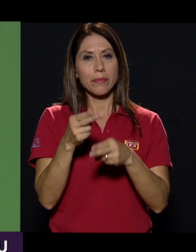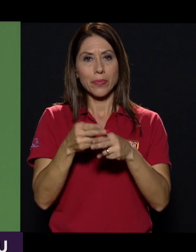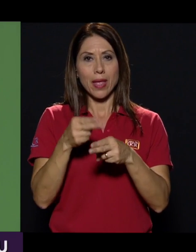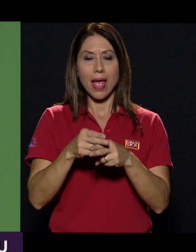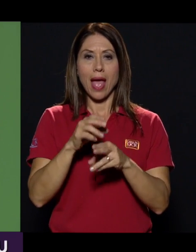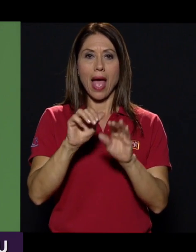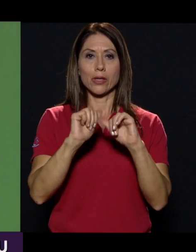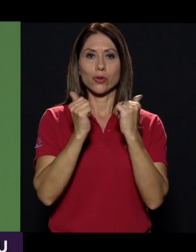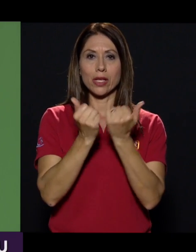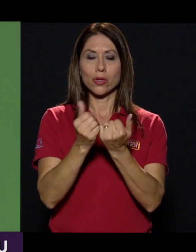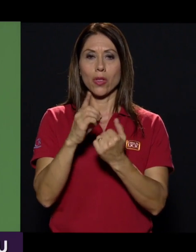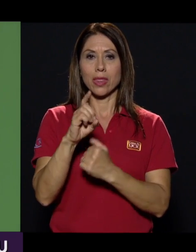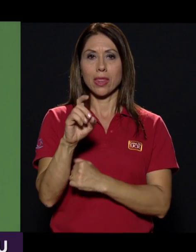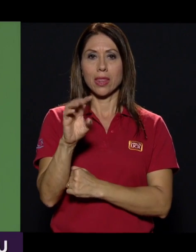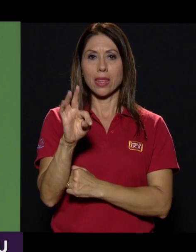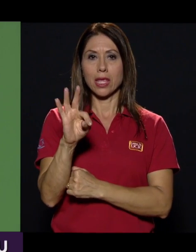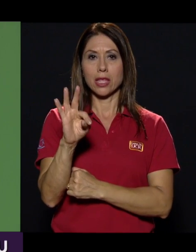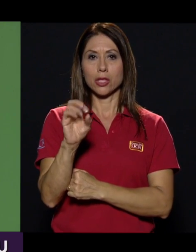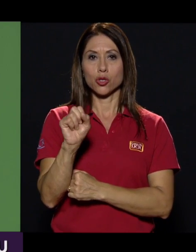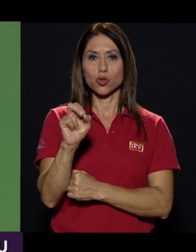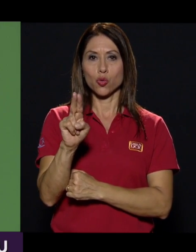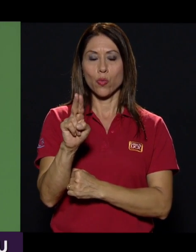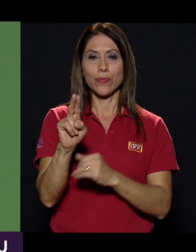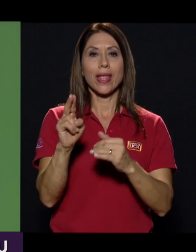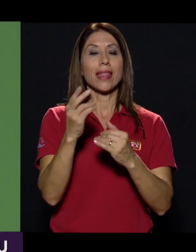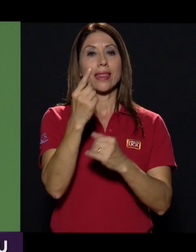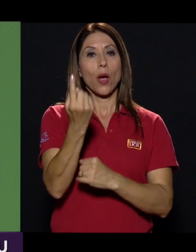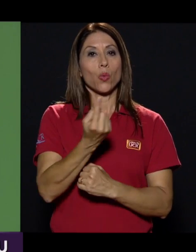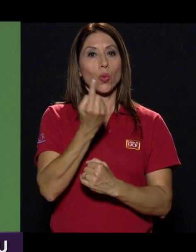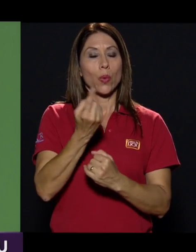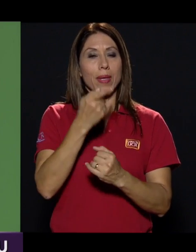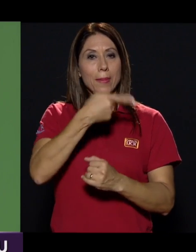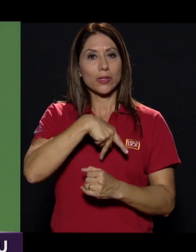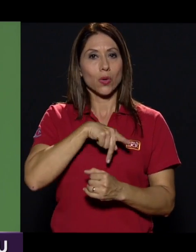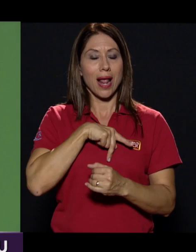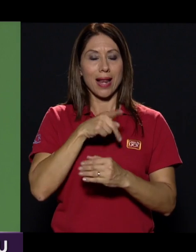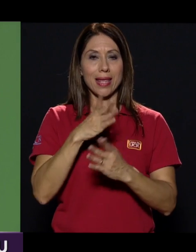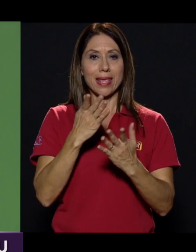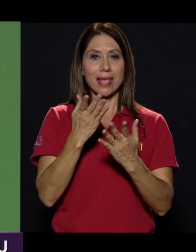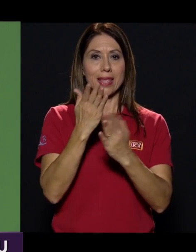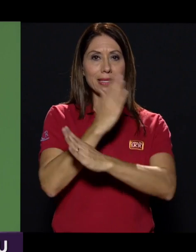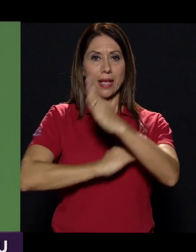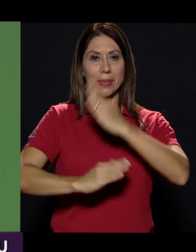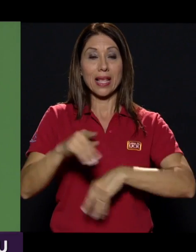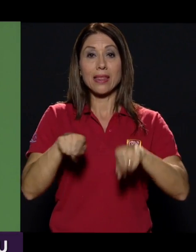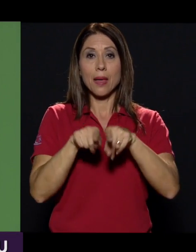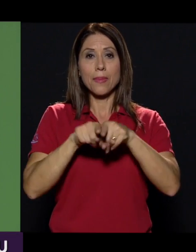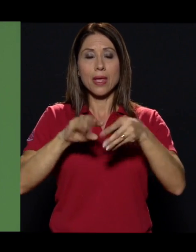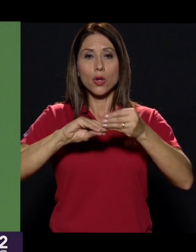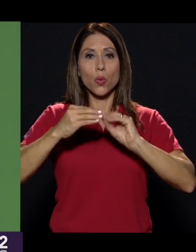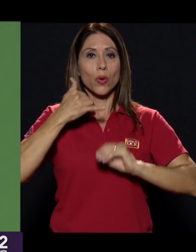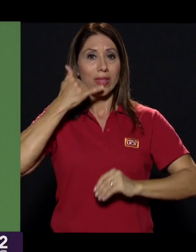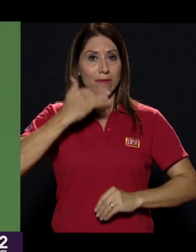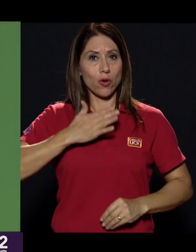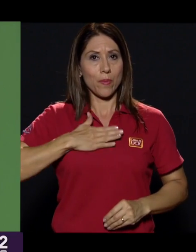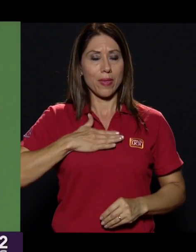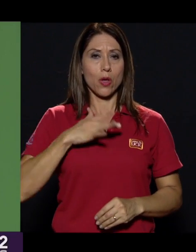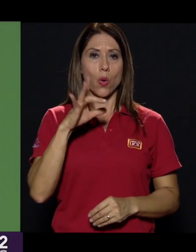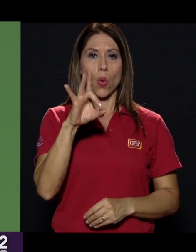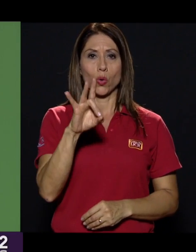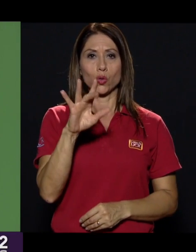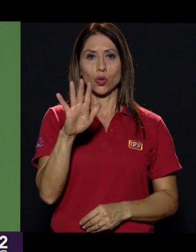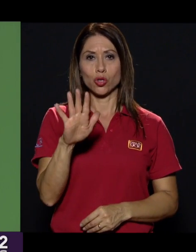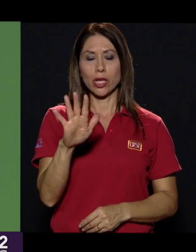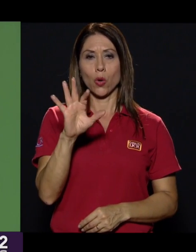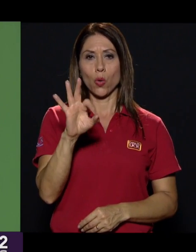pueden buscar como Asociación DITSU, de Autonomía Personal y Discapacidad. También el número de teléfono mío, que